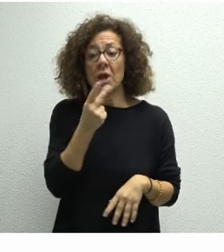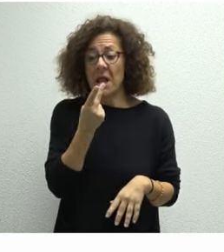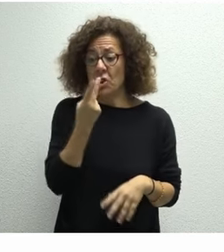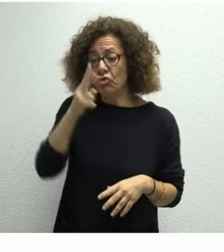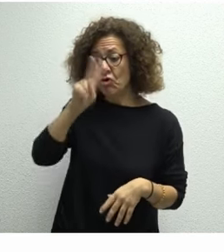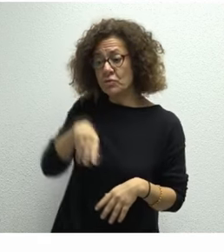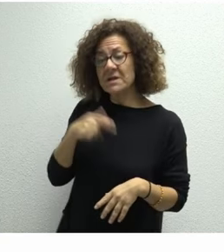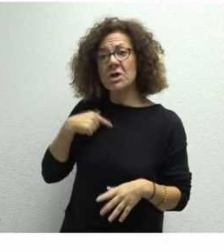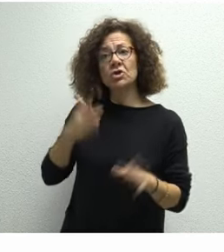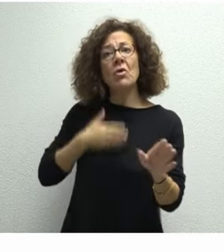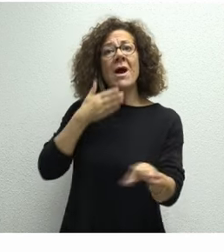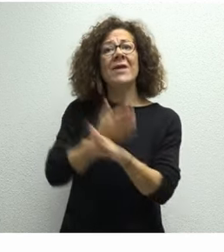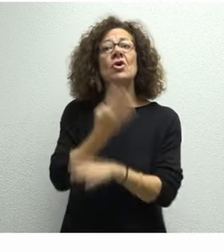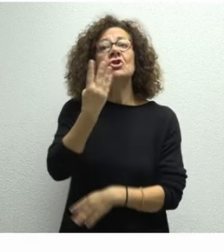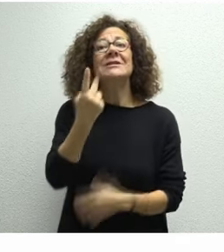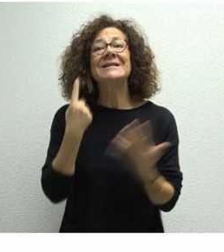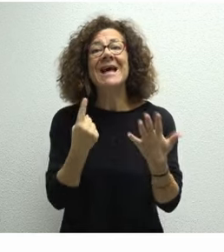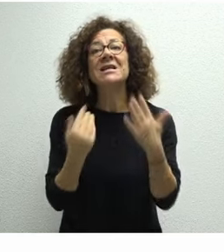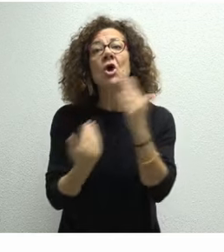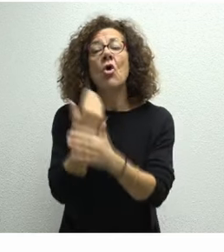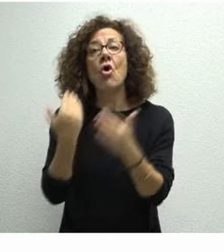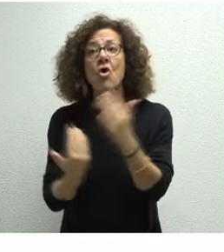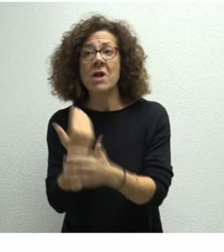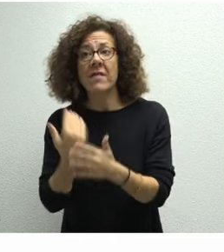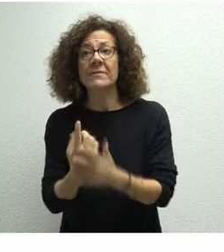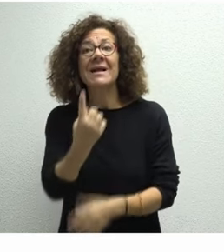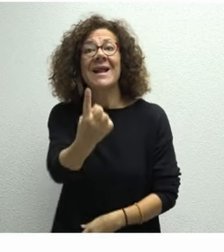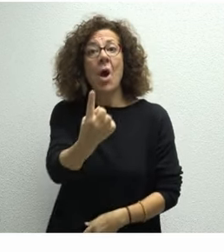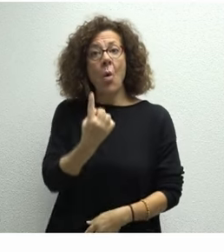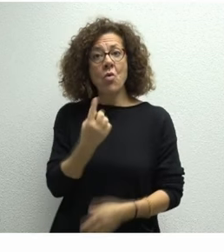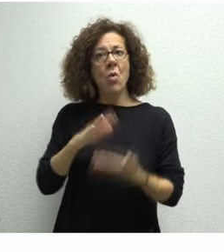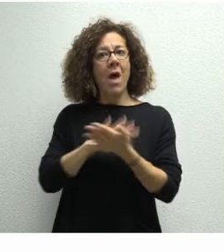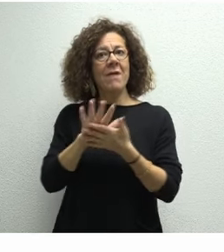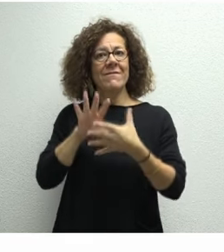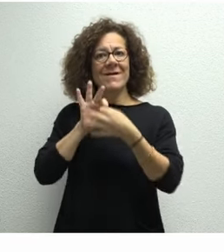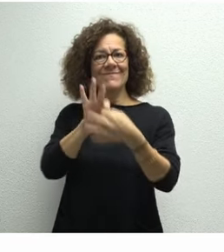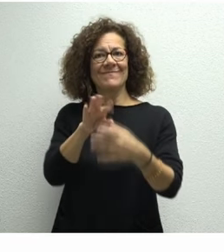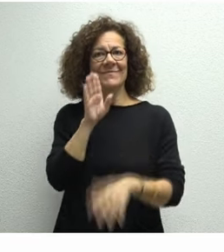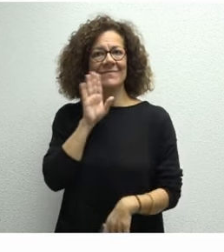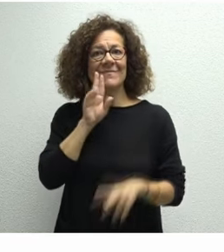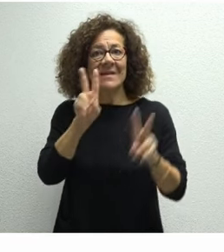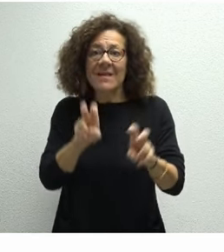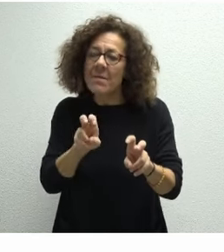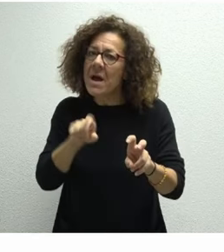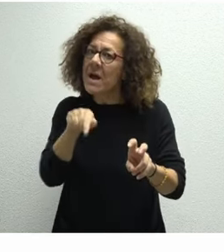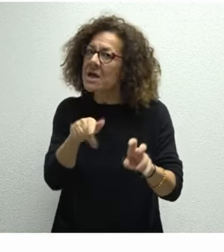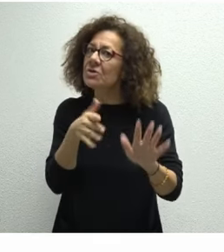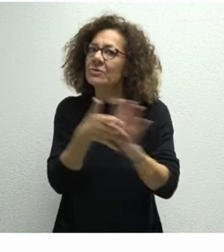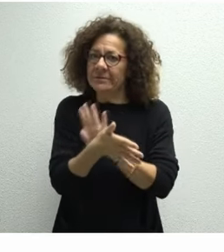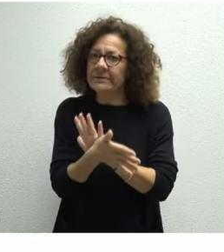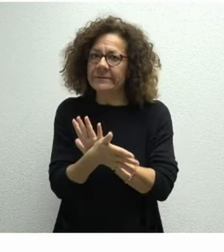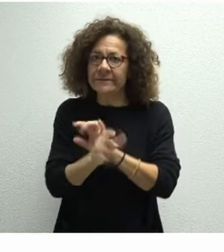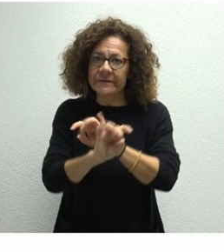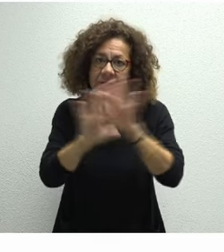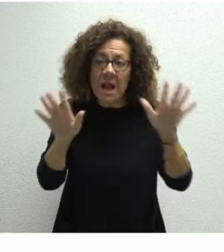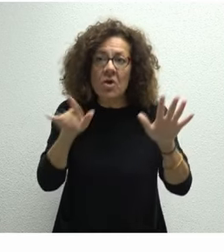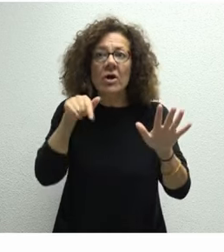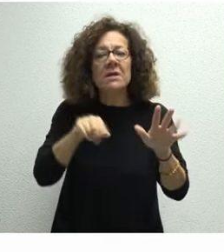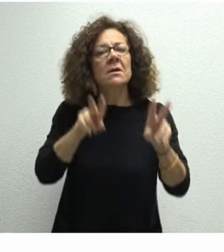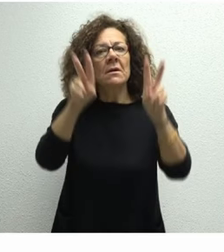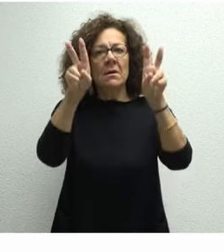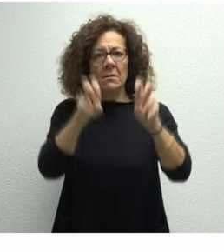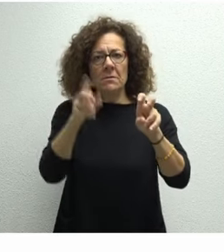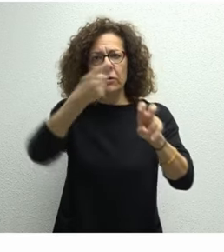meses he asistido a seis jornadas en las que al menos una de las ponencias hablaba sobre este tema no eso claramente demuestra que es un tema